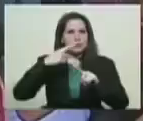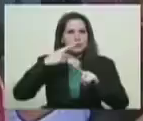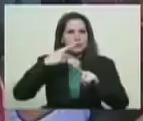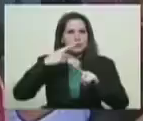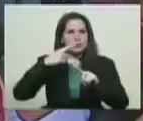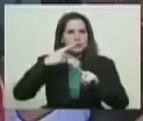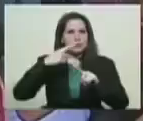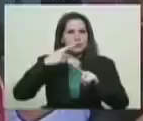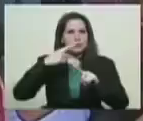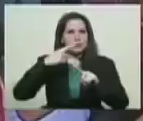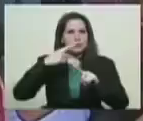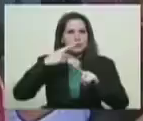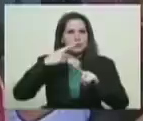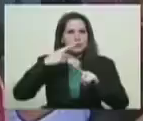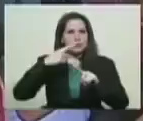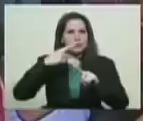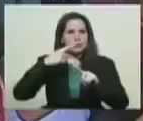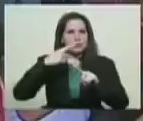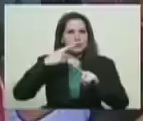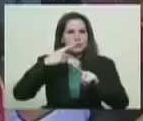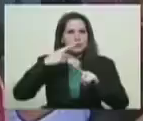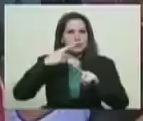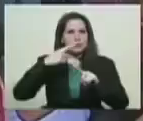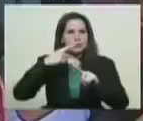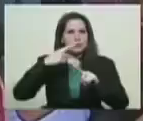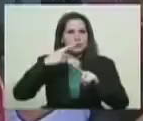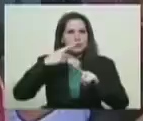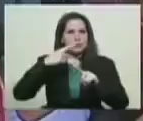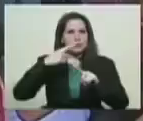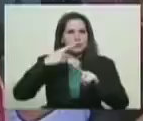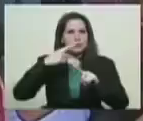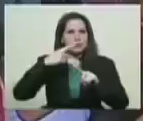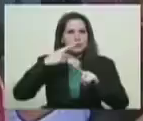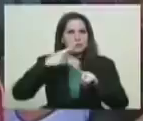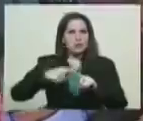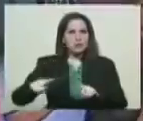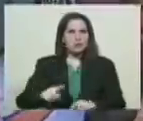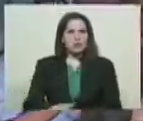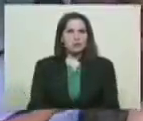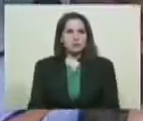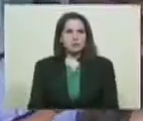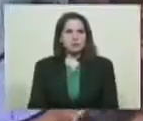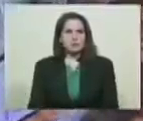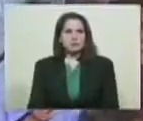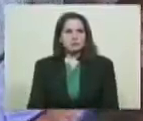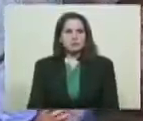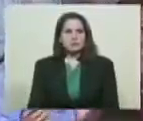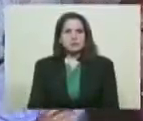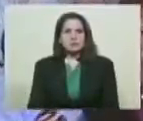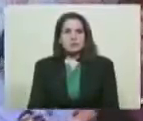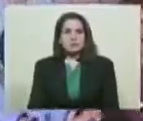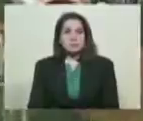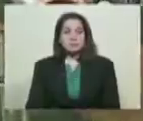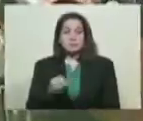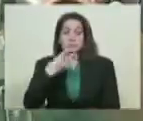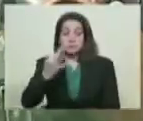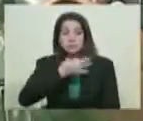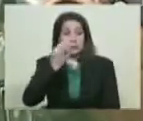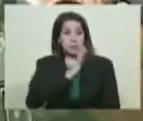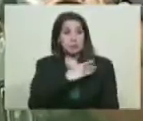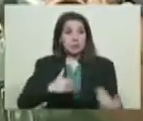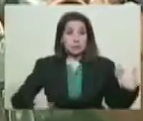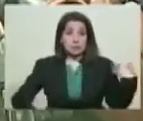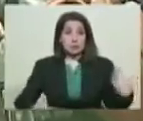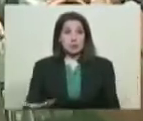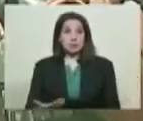corresponde el turno a Diana Arenas de Promar Televisión, medio regional. Buenas tardes, señor presidente. Buenas tardes. Mi